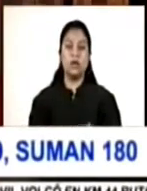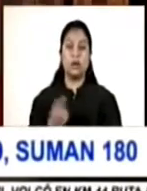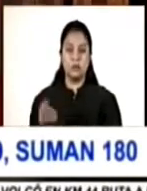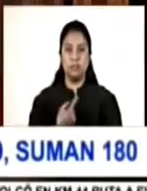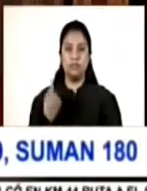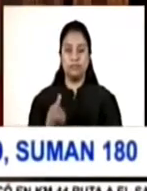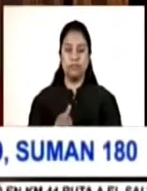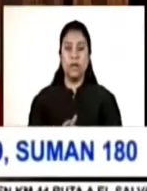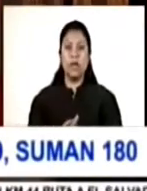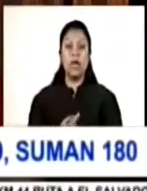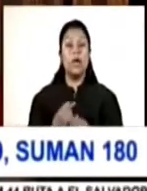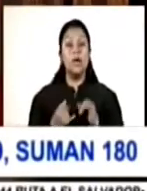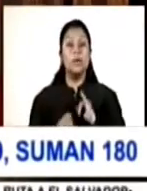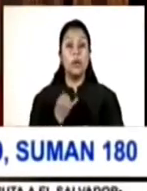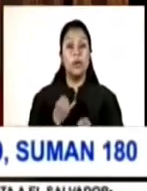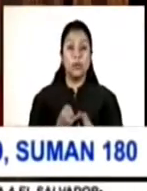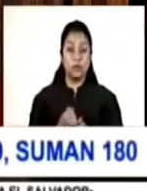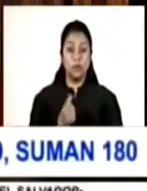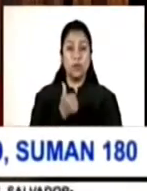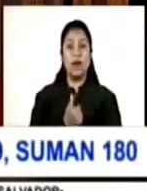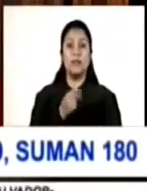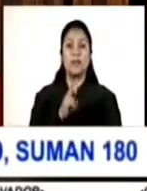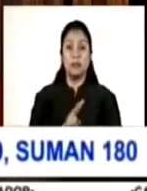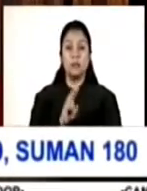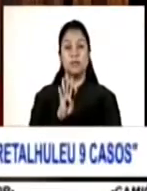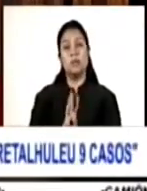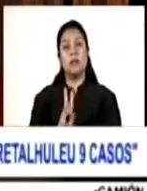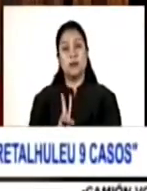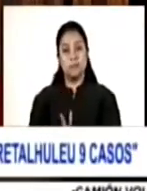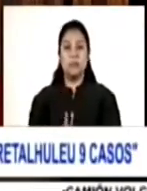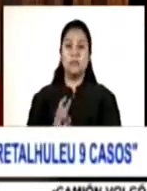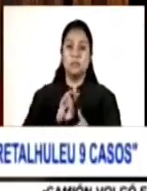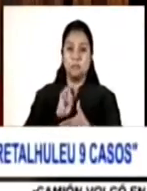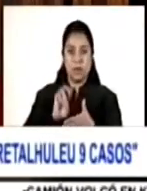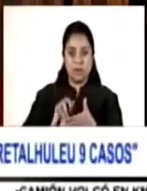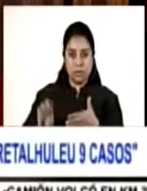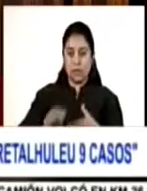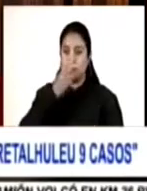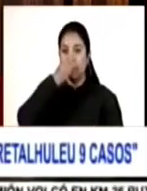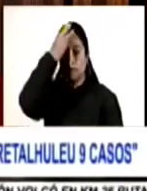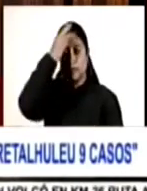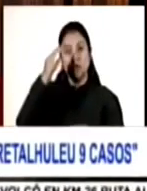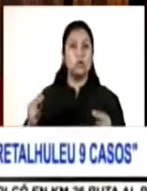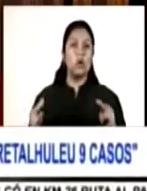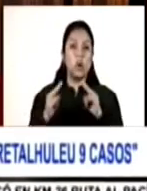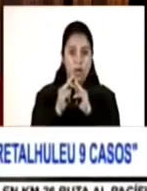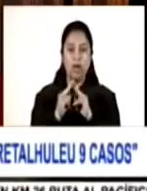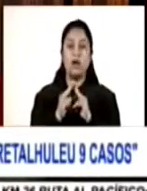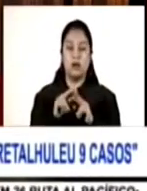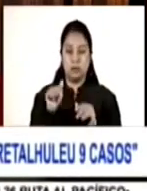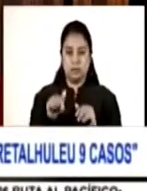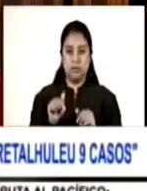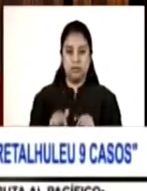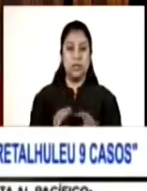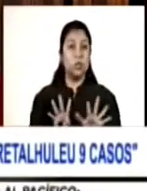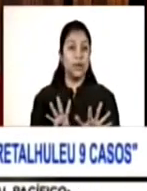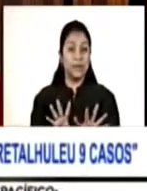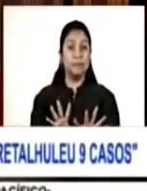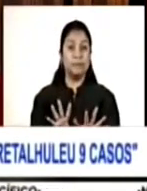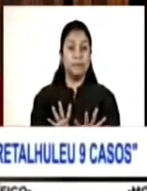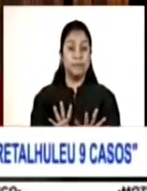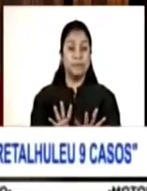casos. Y por último, en Alta Verapaz, Baja Verapaz, Petén, Quiché y Sololá se contabilizan 9 casos